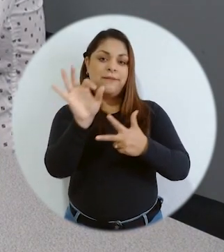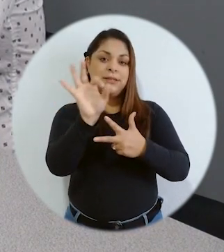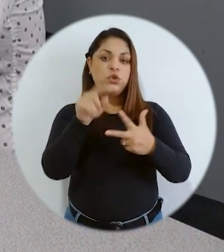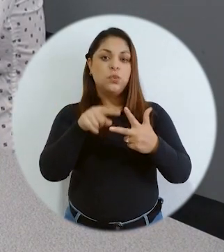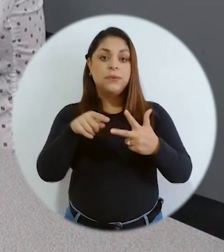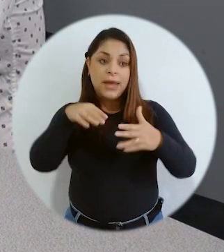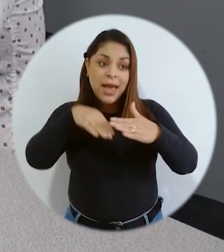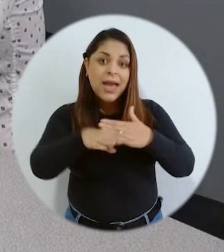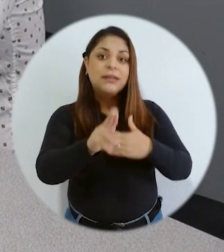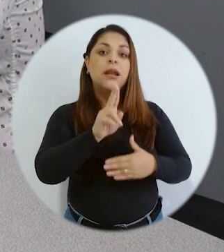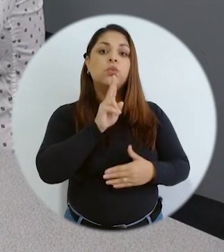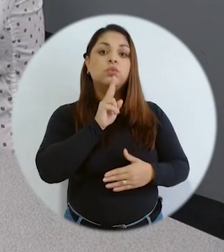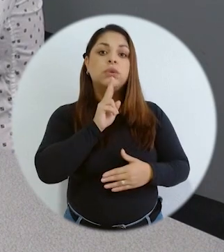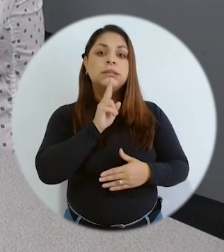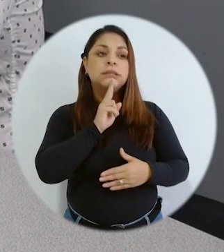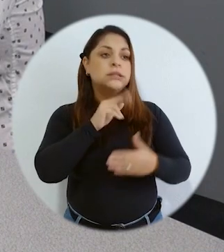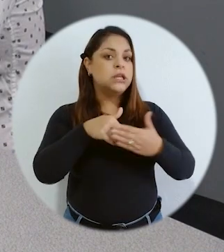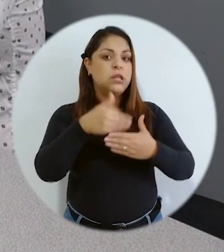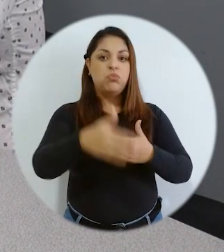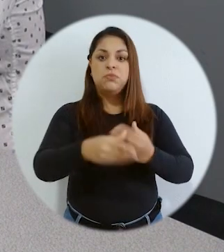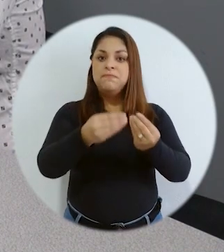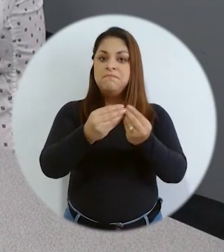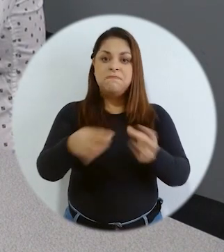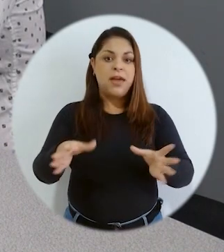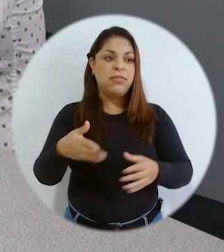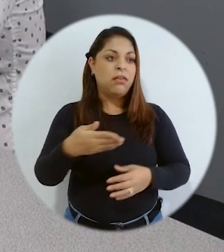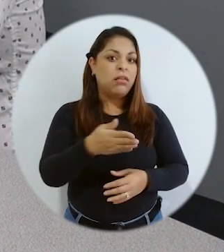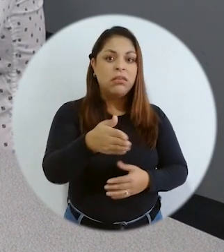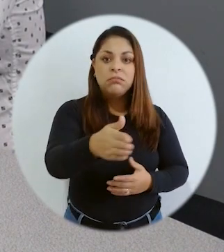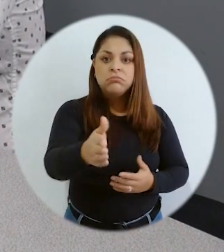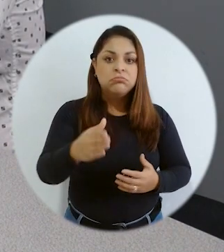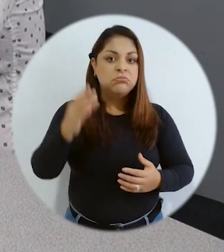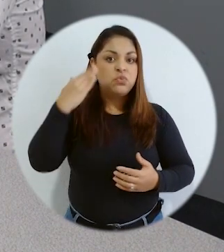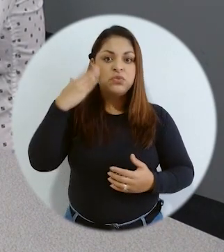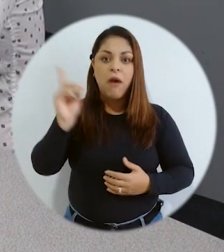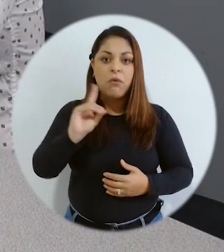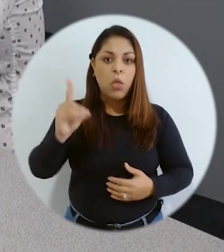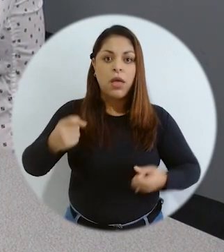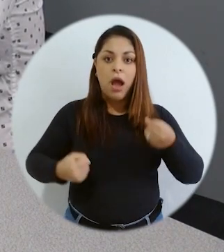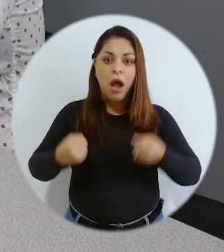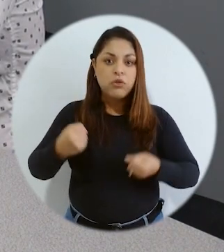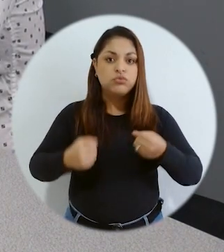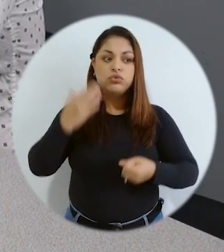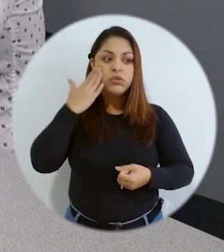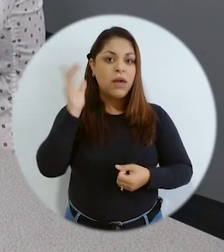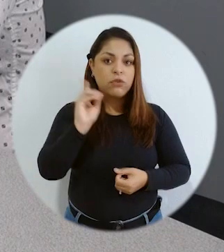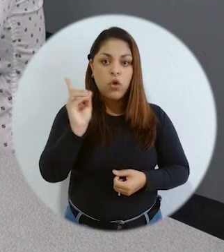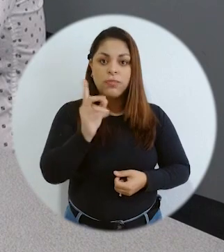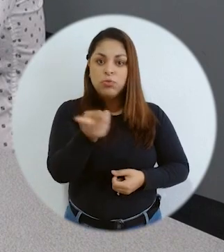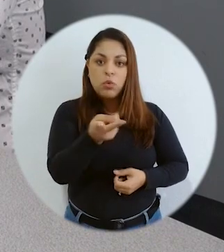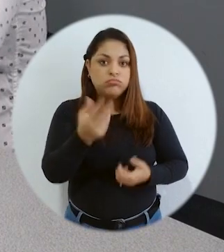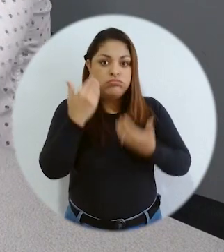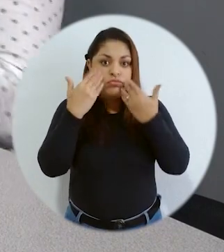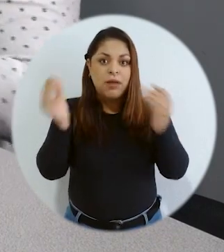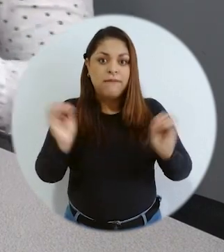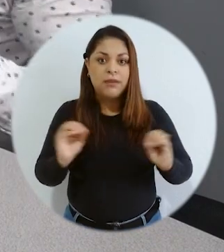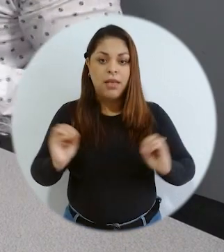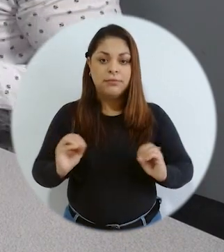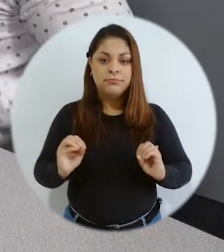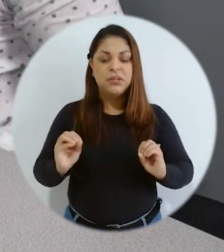También había una intervención muy fuerte de la dictadura argentina a partir del involucramiento del